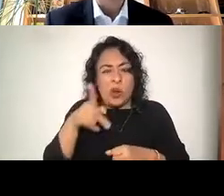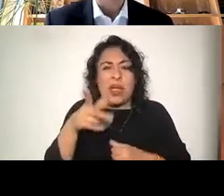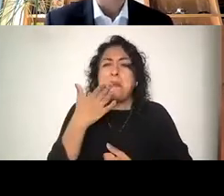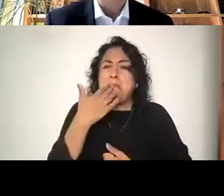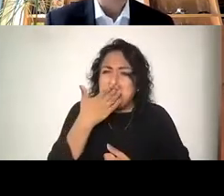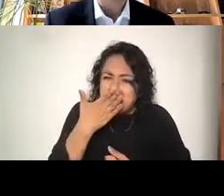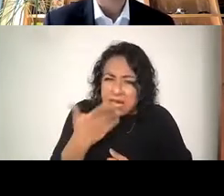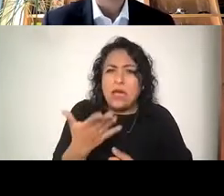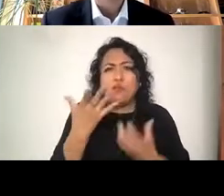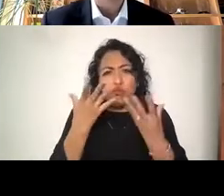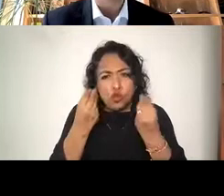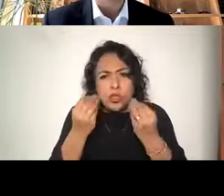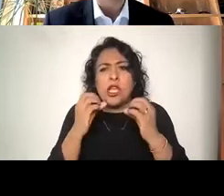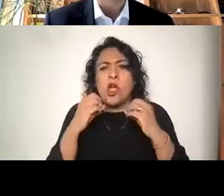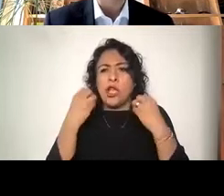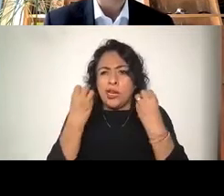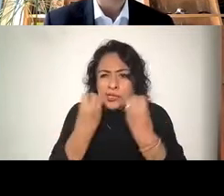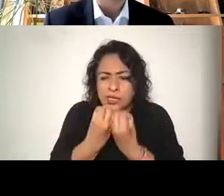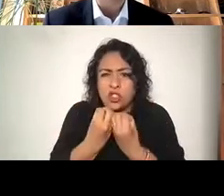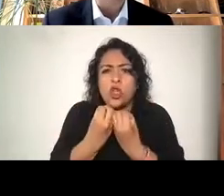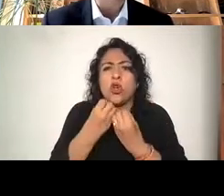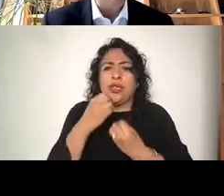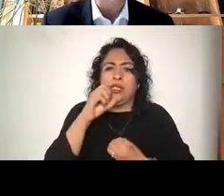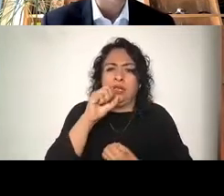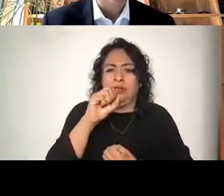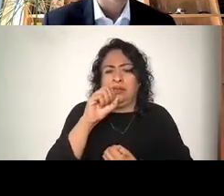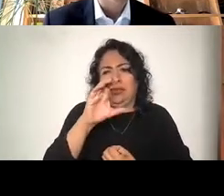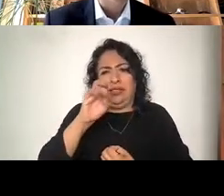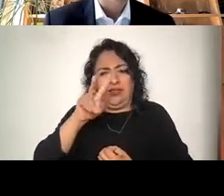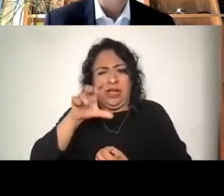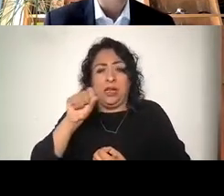muchas organizaciones civiles nos